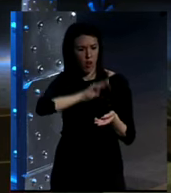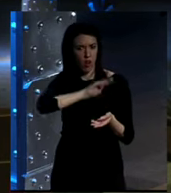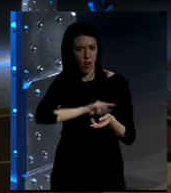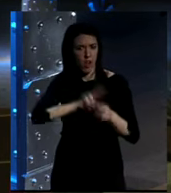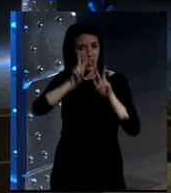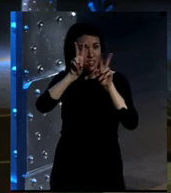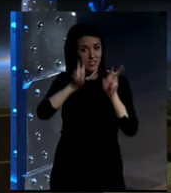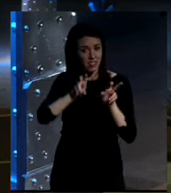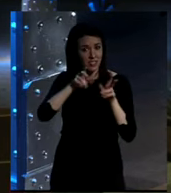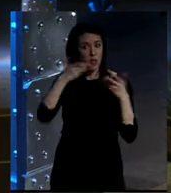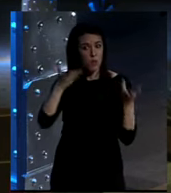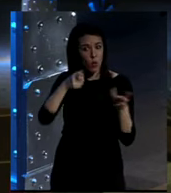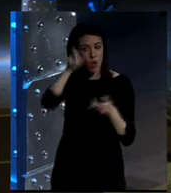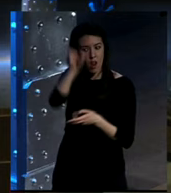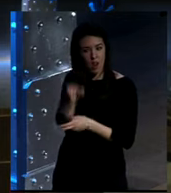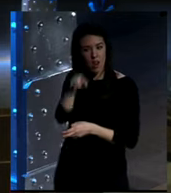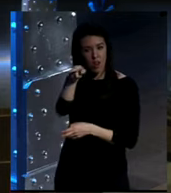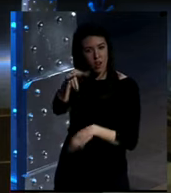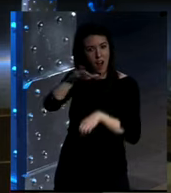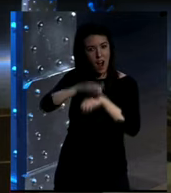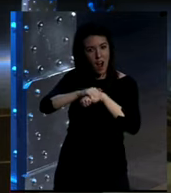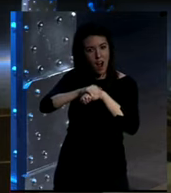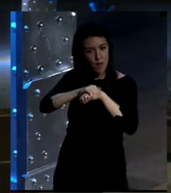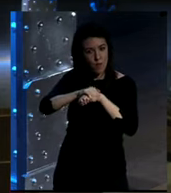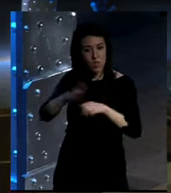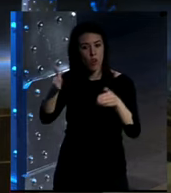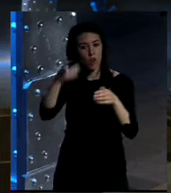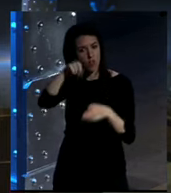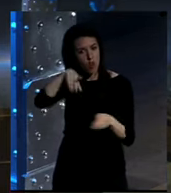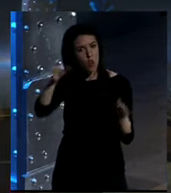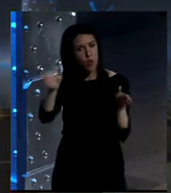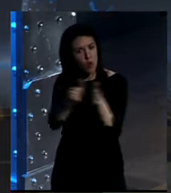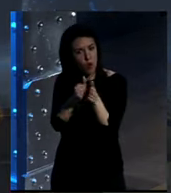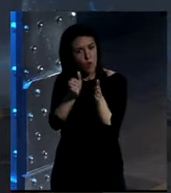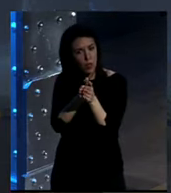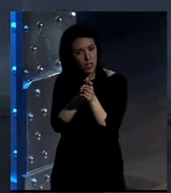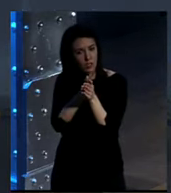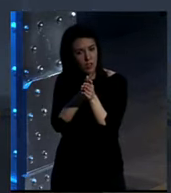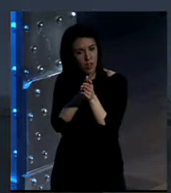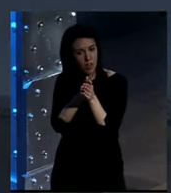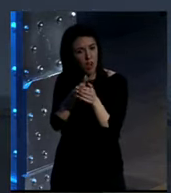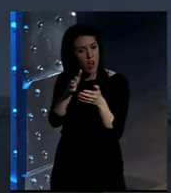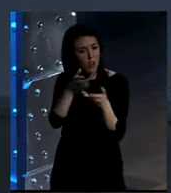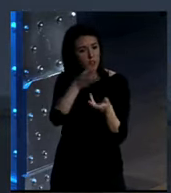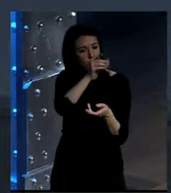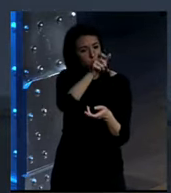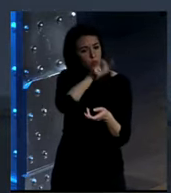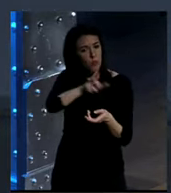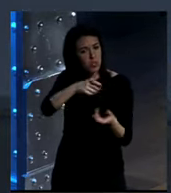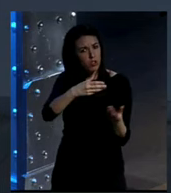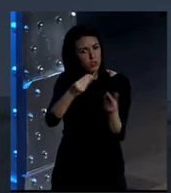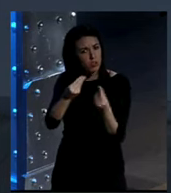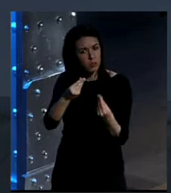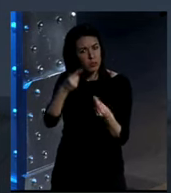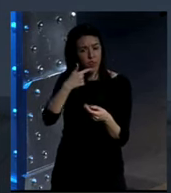que ha sido nuestro amigo, compañero y para muchos